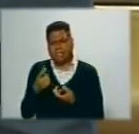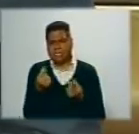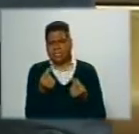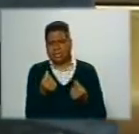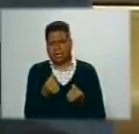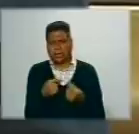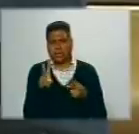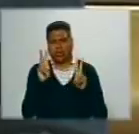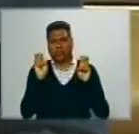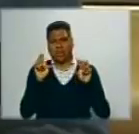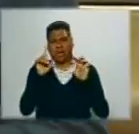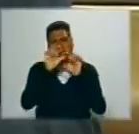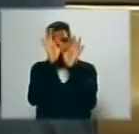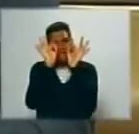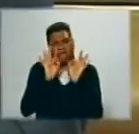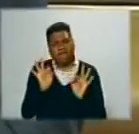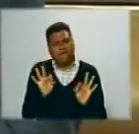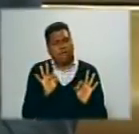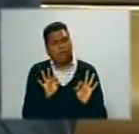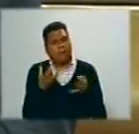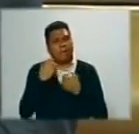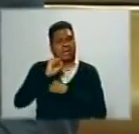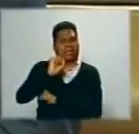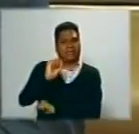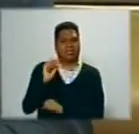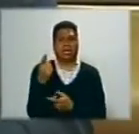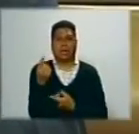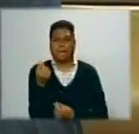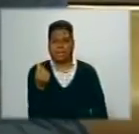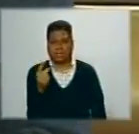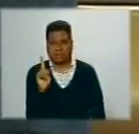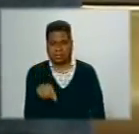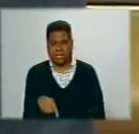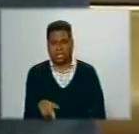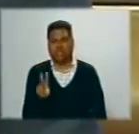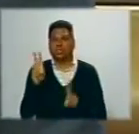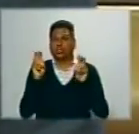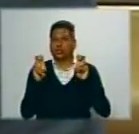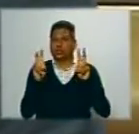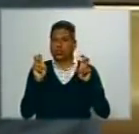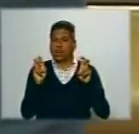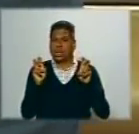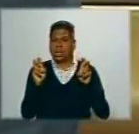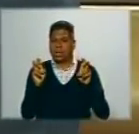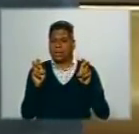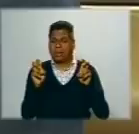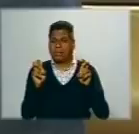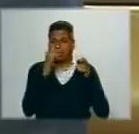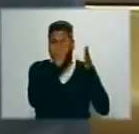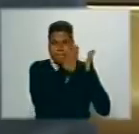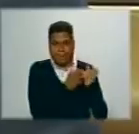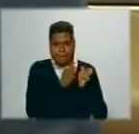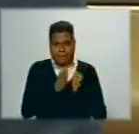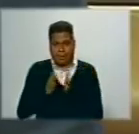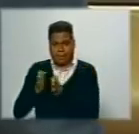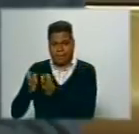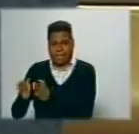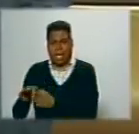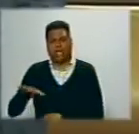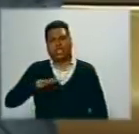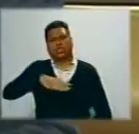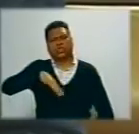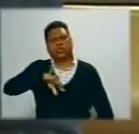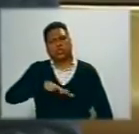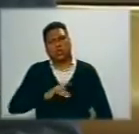nuevas formas de organización para defender los precios, nuevas formas de organización donde